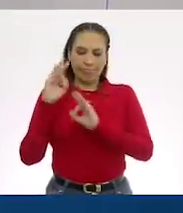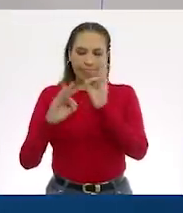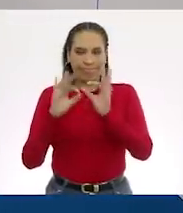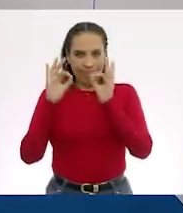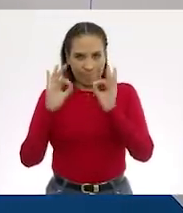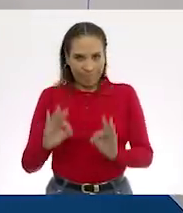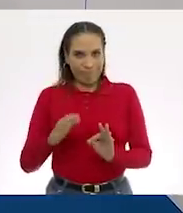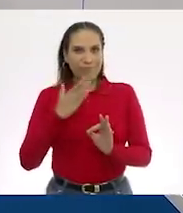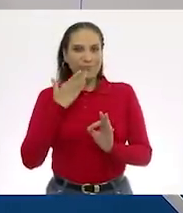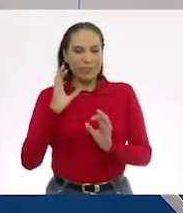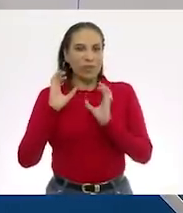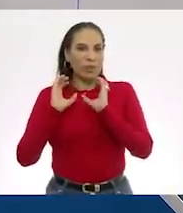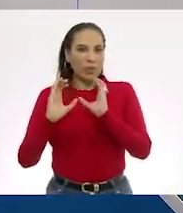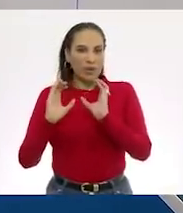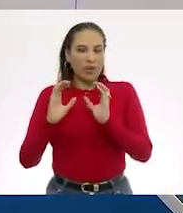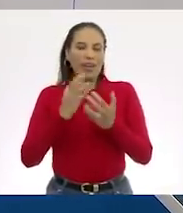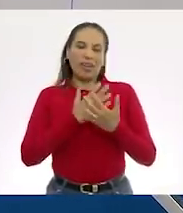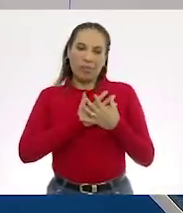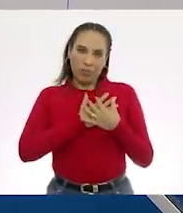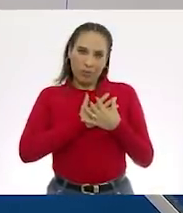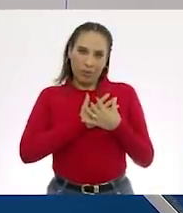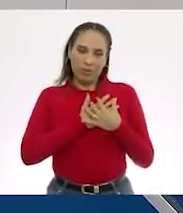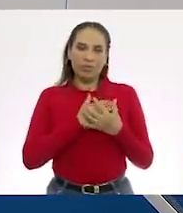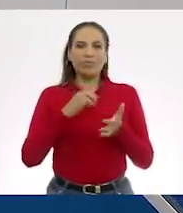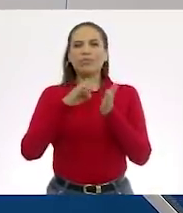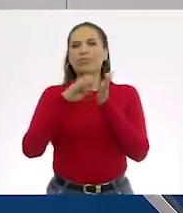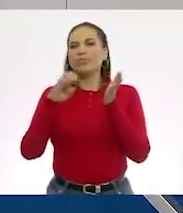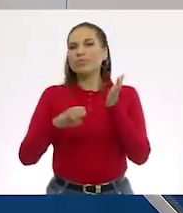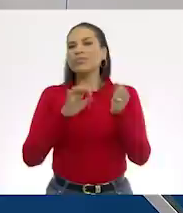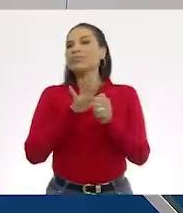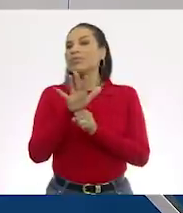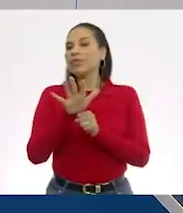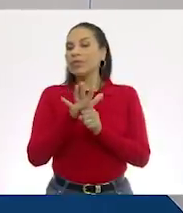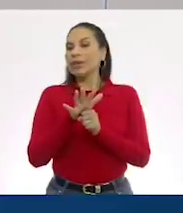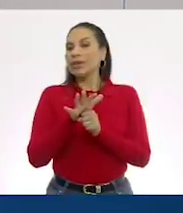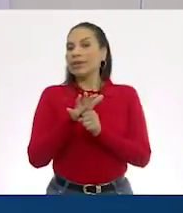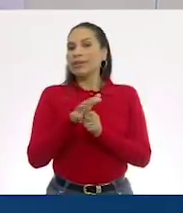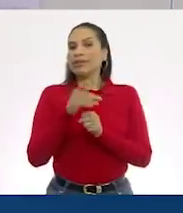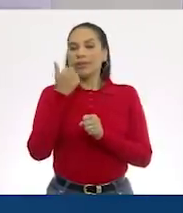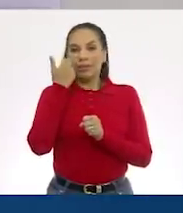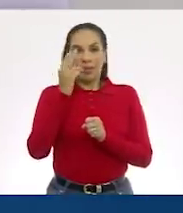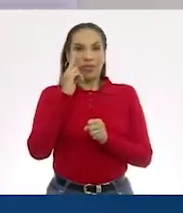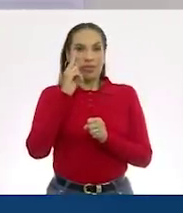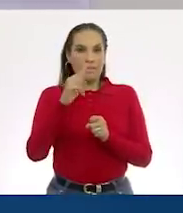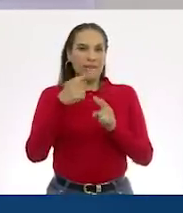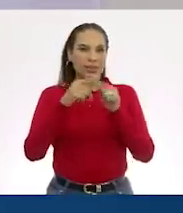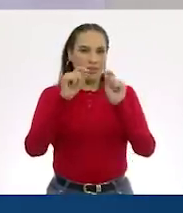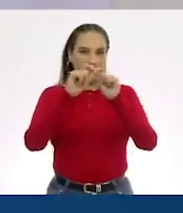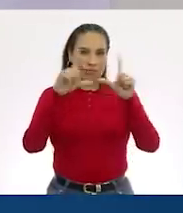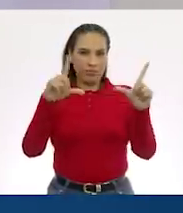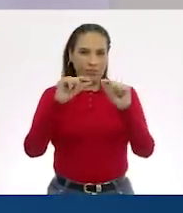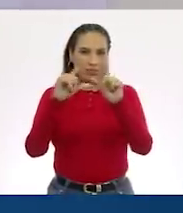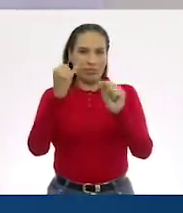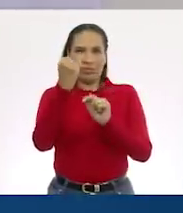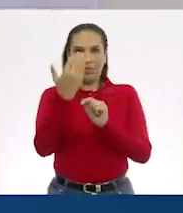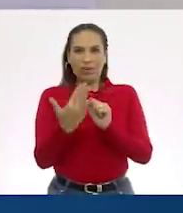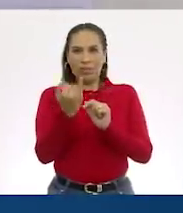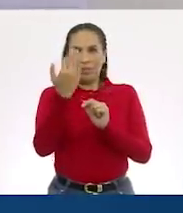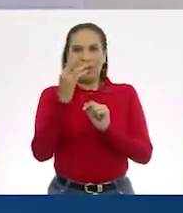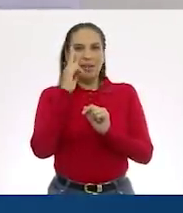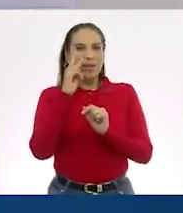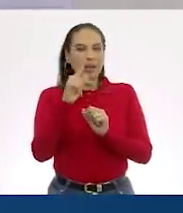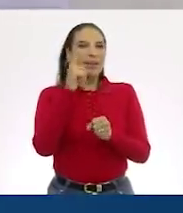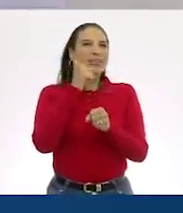digno, de cuidados y de amor? Me gustaría que viéramos algunas imágenes y tratáramos